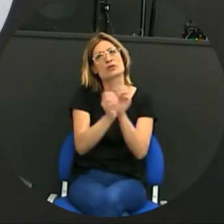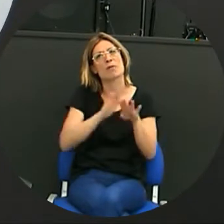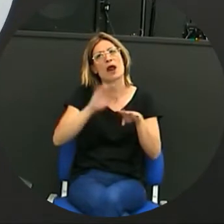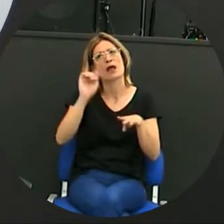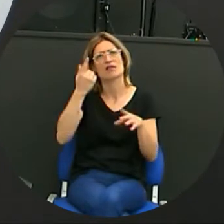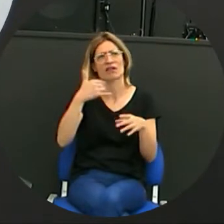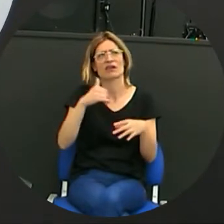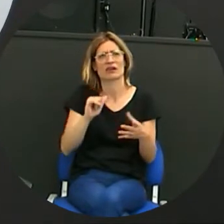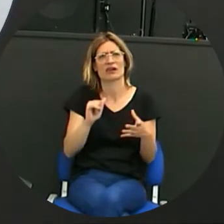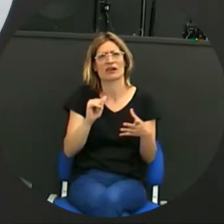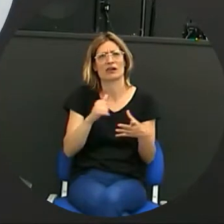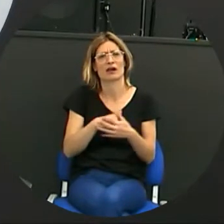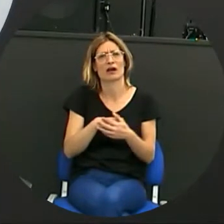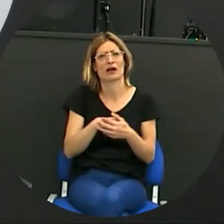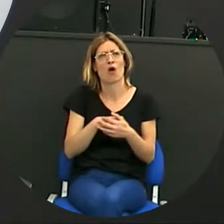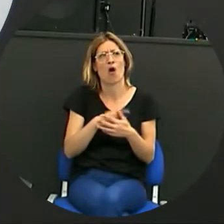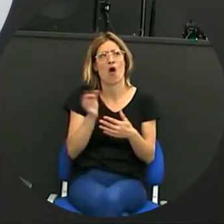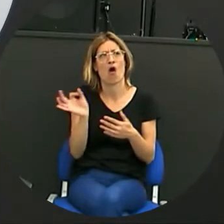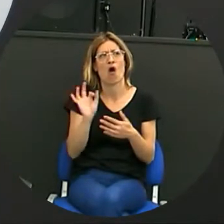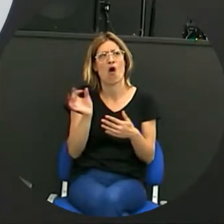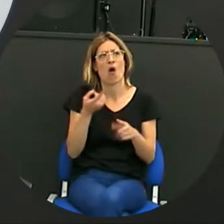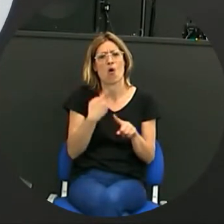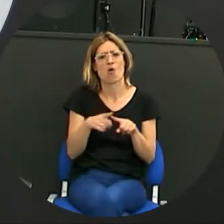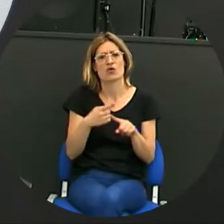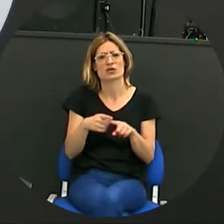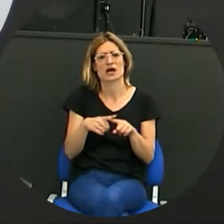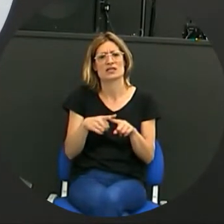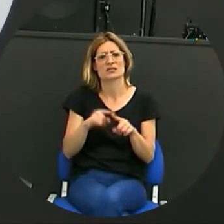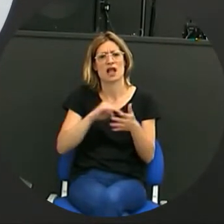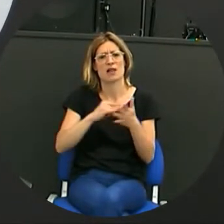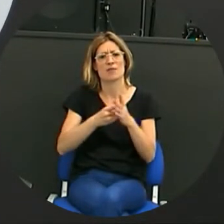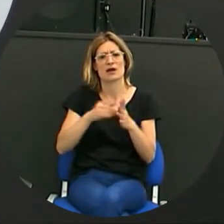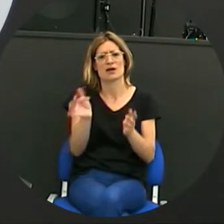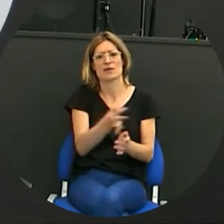¿Habrá algo que pueda frenar el plan absoluto de Dios?